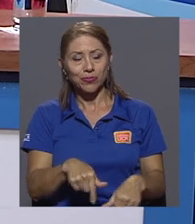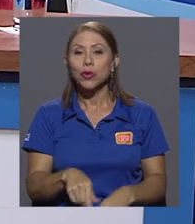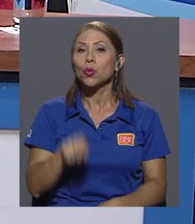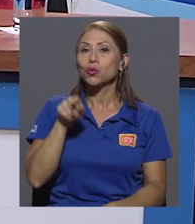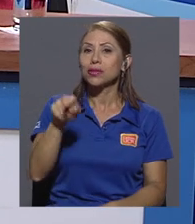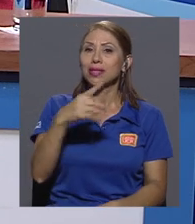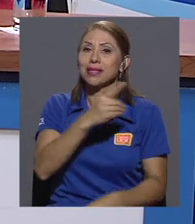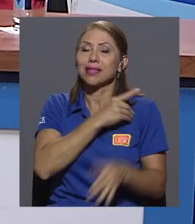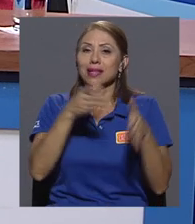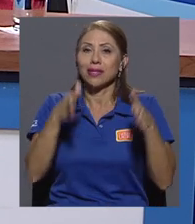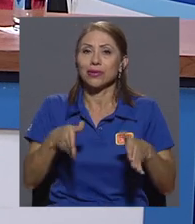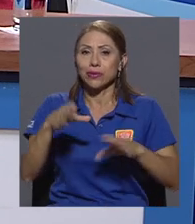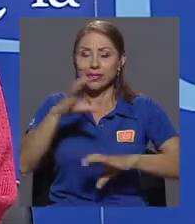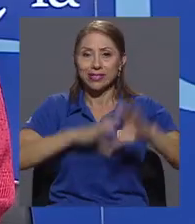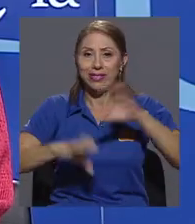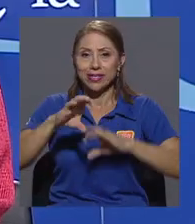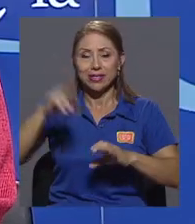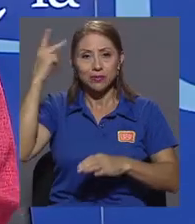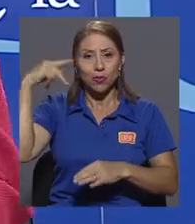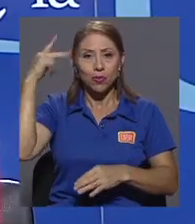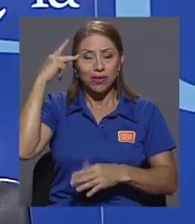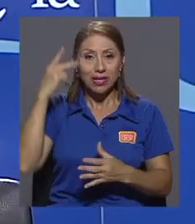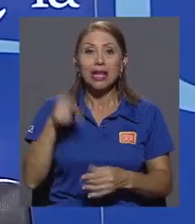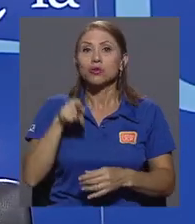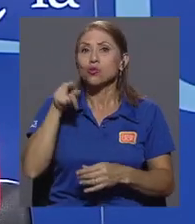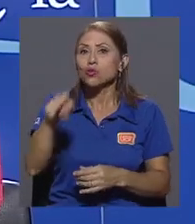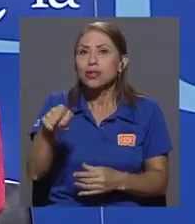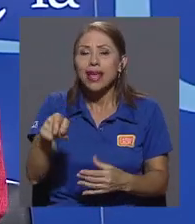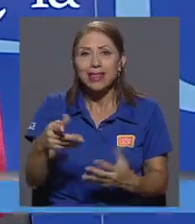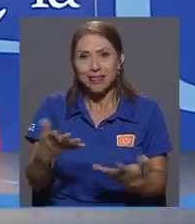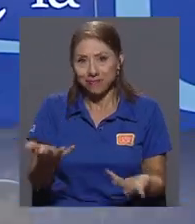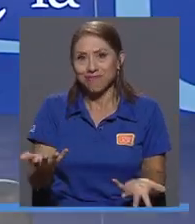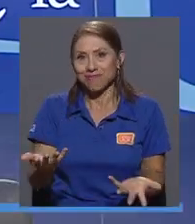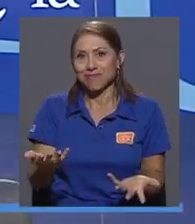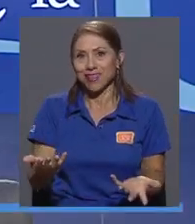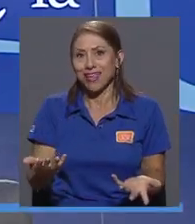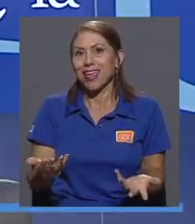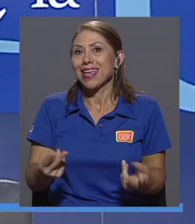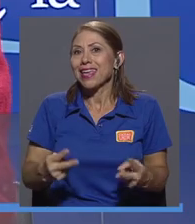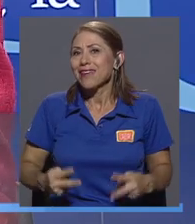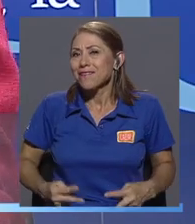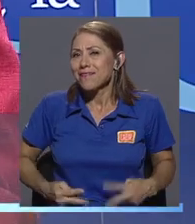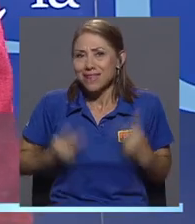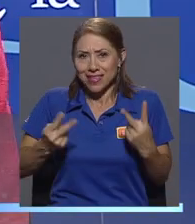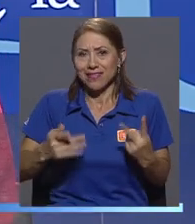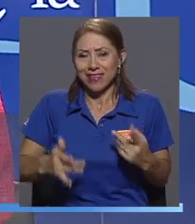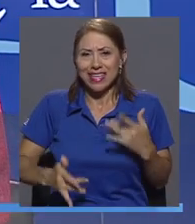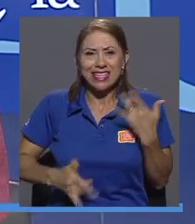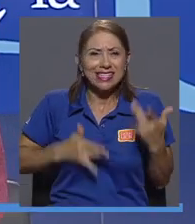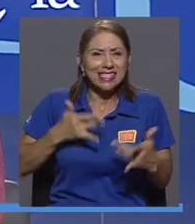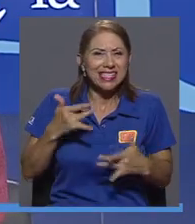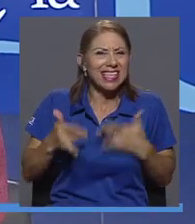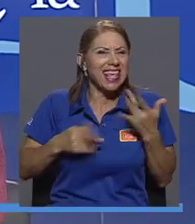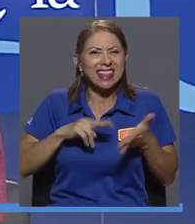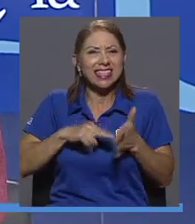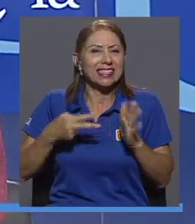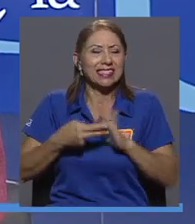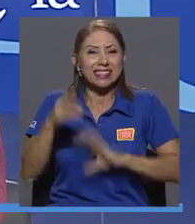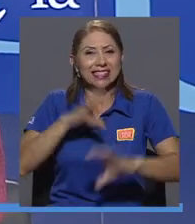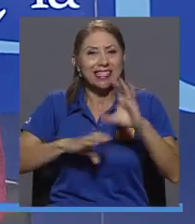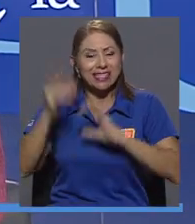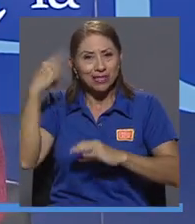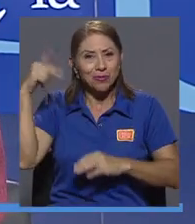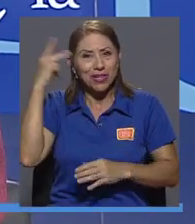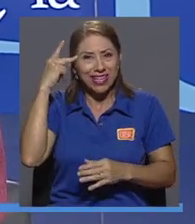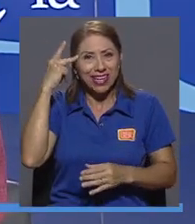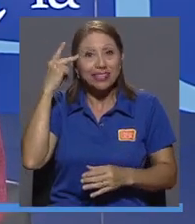ciencias políticas de la escuela usted que vive y que siente lo que son las ciencias políticas por eso lo ha querido traer